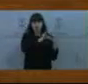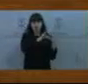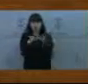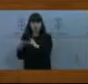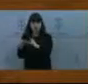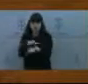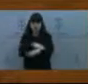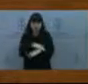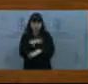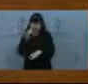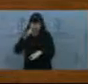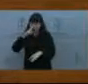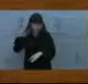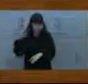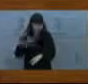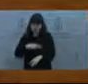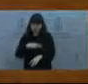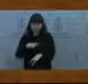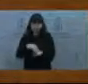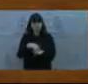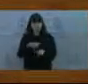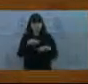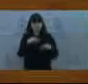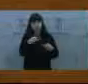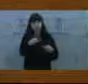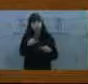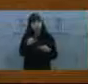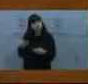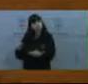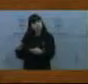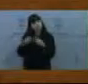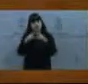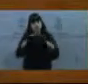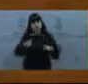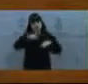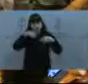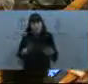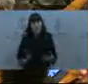dar las respuestas a la Asturias del presente y no les digo ya a la del futuro.